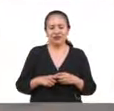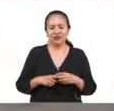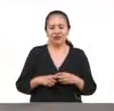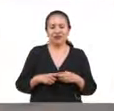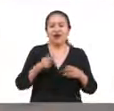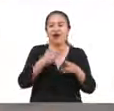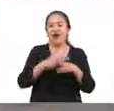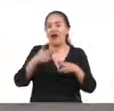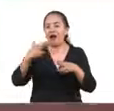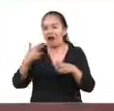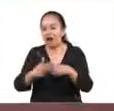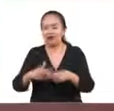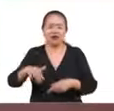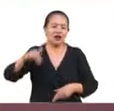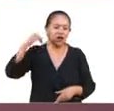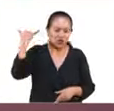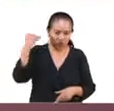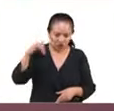hasta Yucatán,